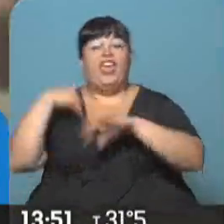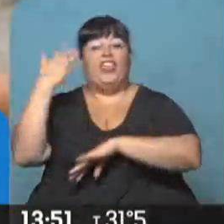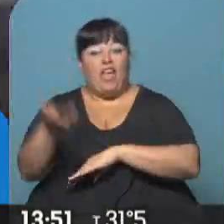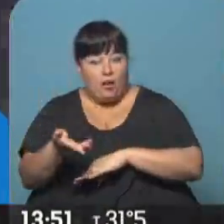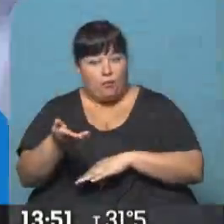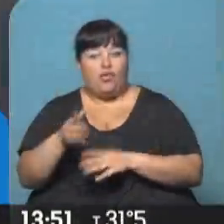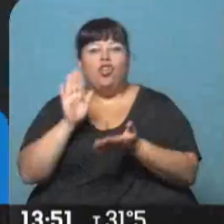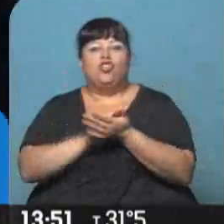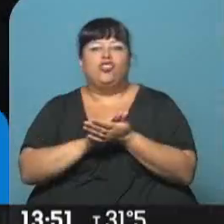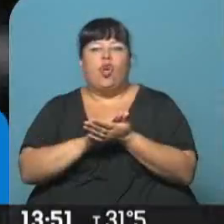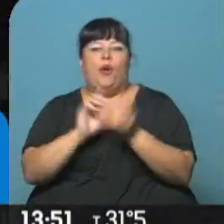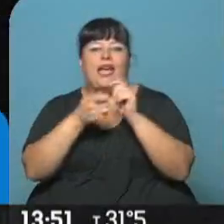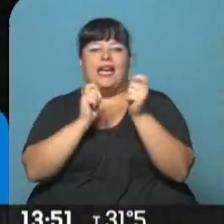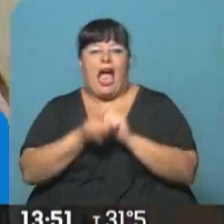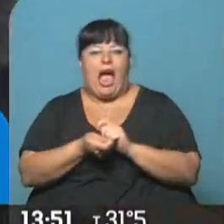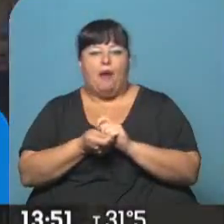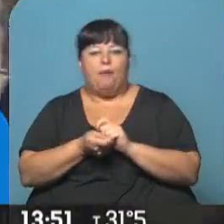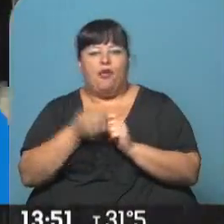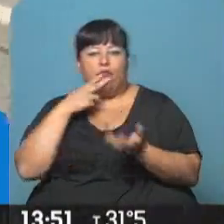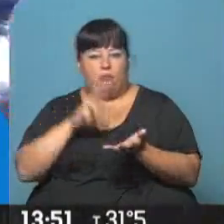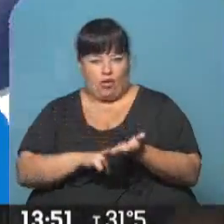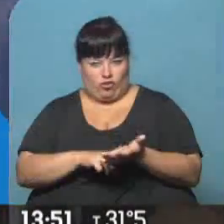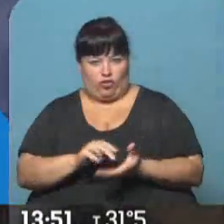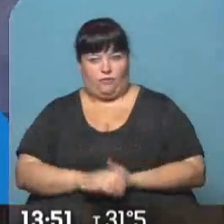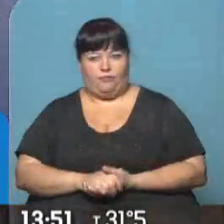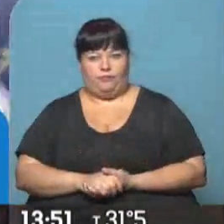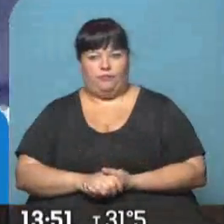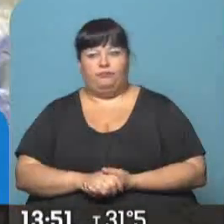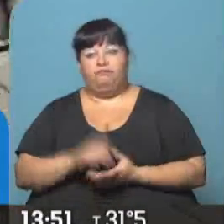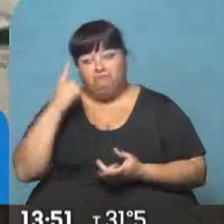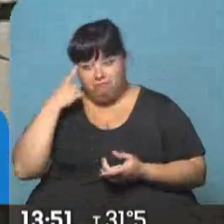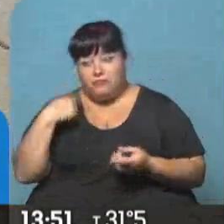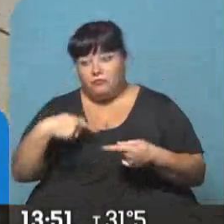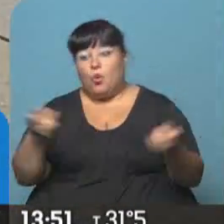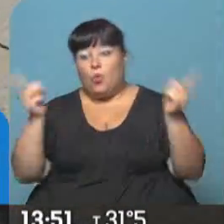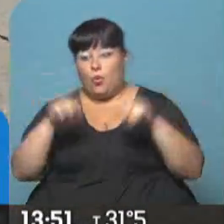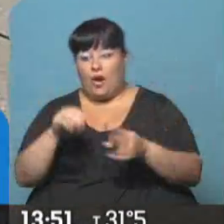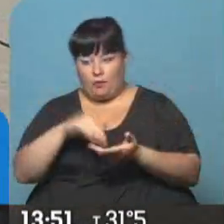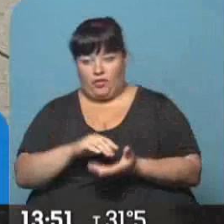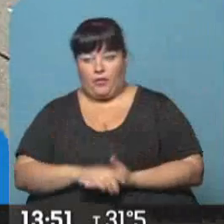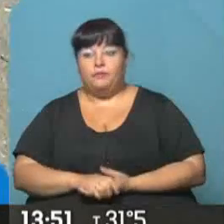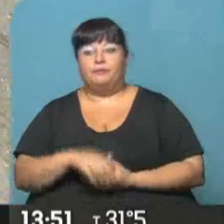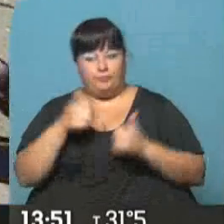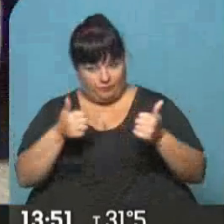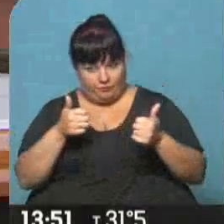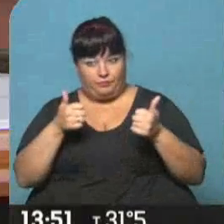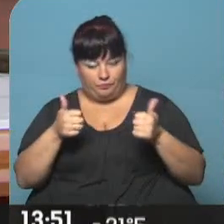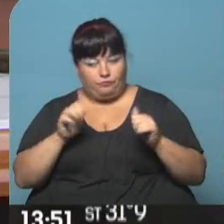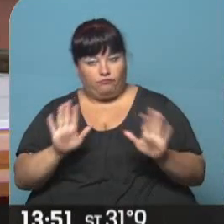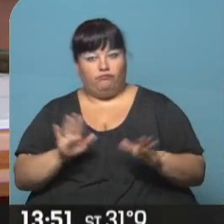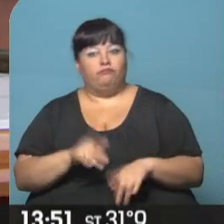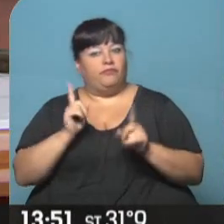posteriormente lo que es la reforma tributaria. Si les parece, enseguida nosotros regresamos. Bien, Fernando, bien,